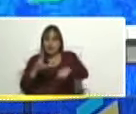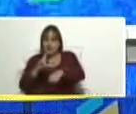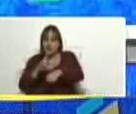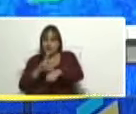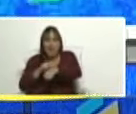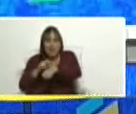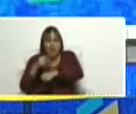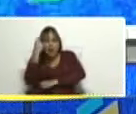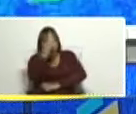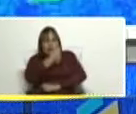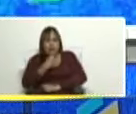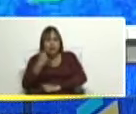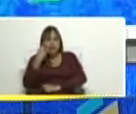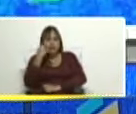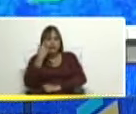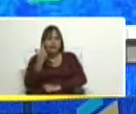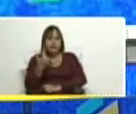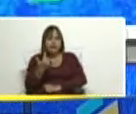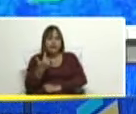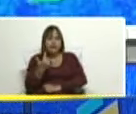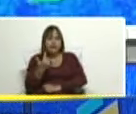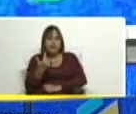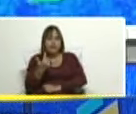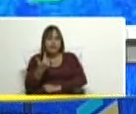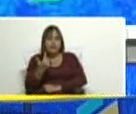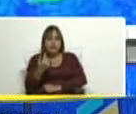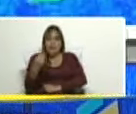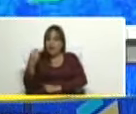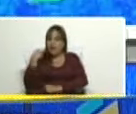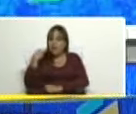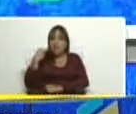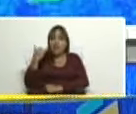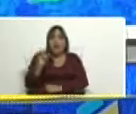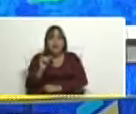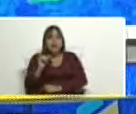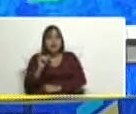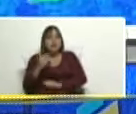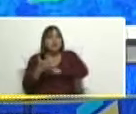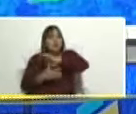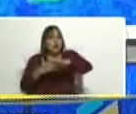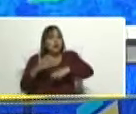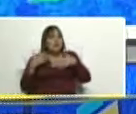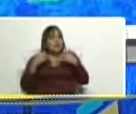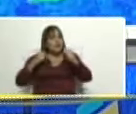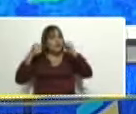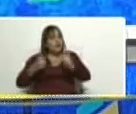Castellano ya me transmitía que la situación era de mucha gravedad.